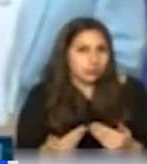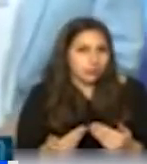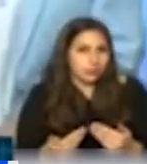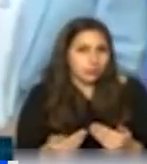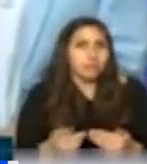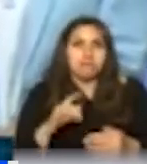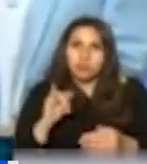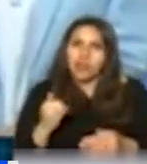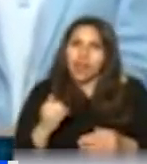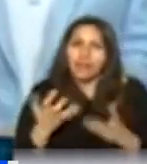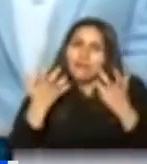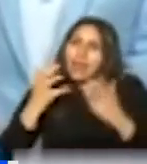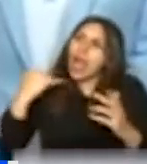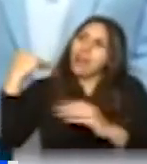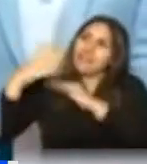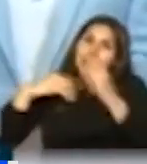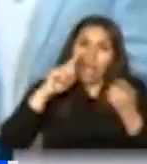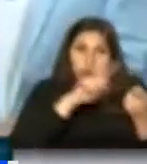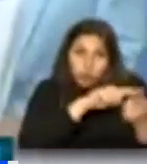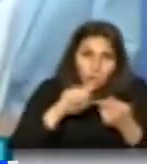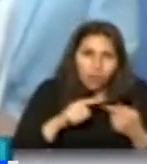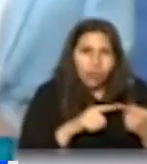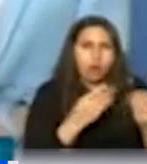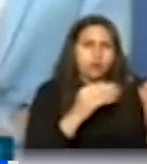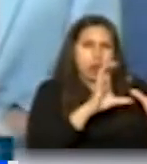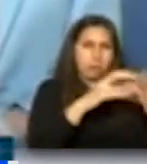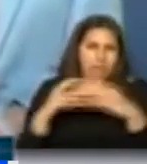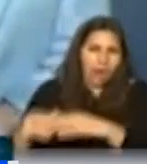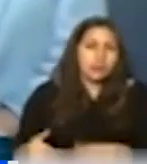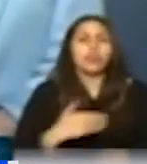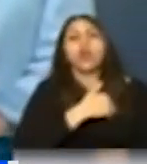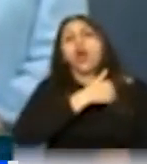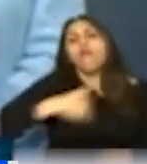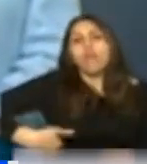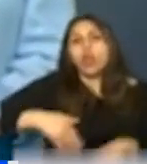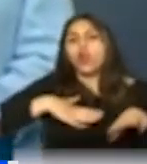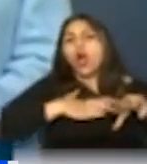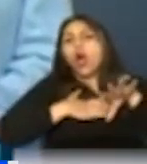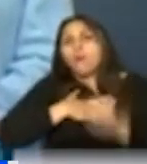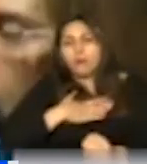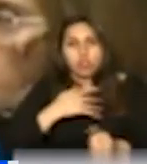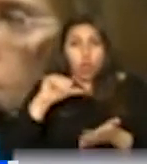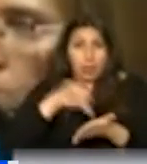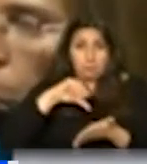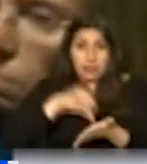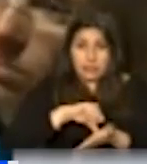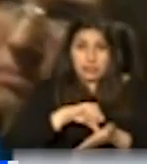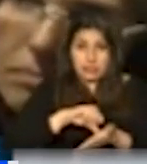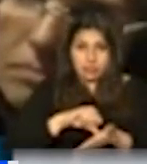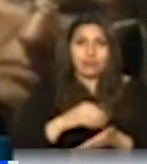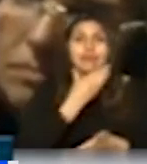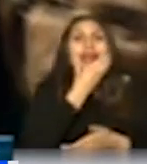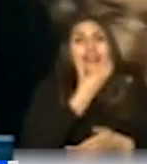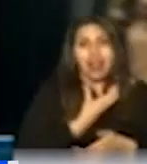la intención de avanzar en este acuerdo multicolor, en un gobierno de compromiso con el país, a